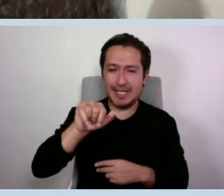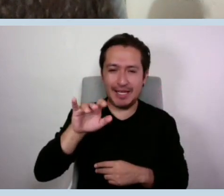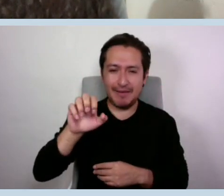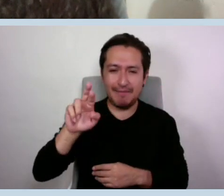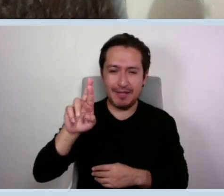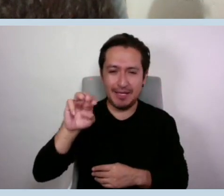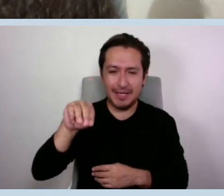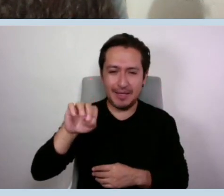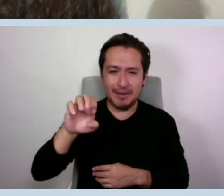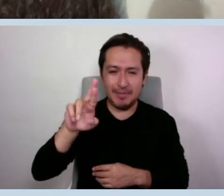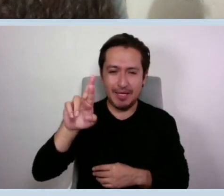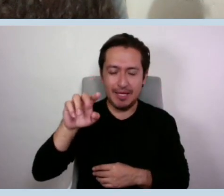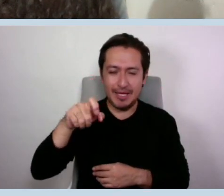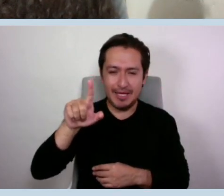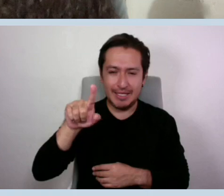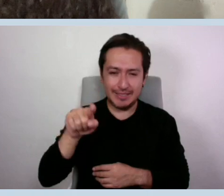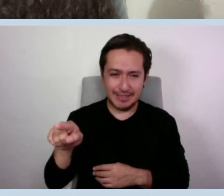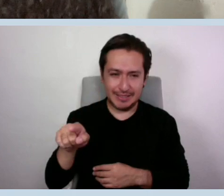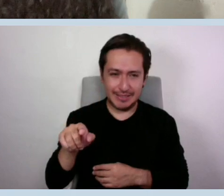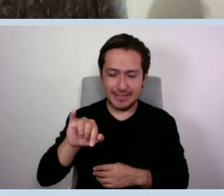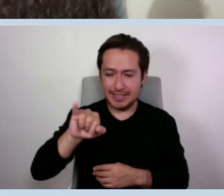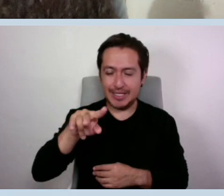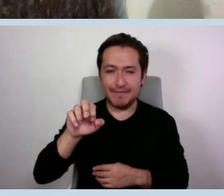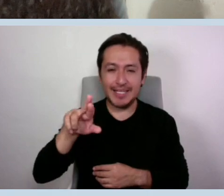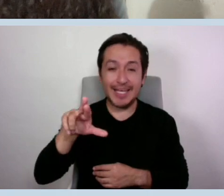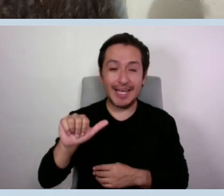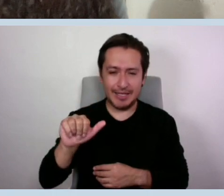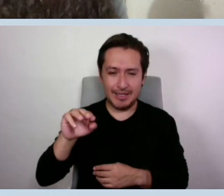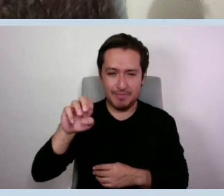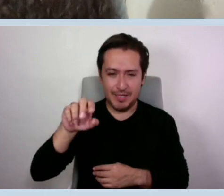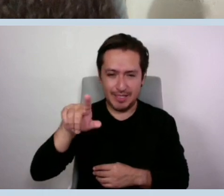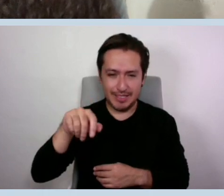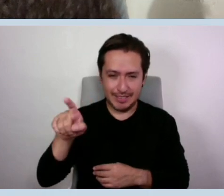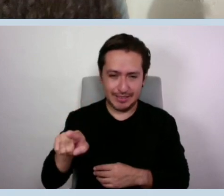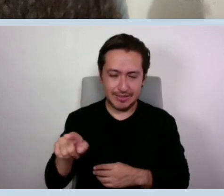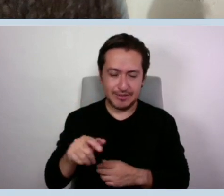profesora de del colegio